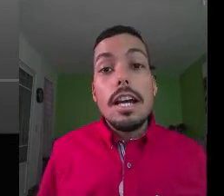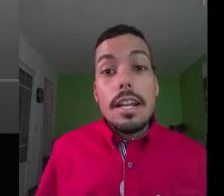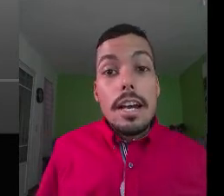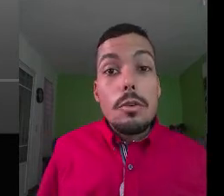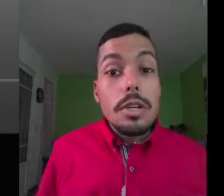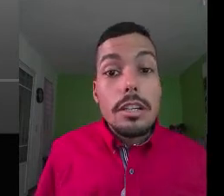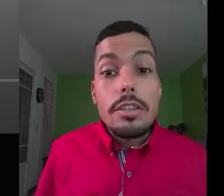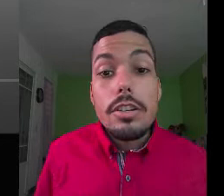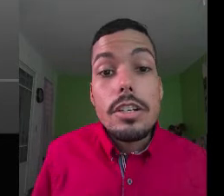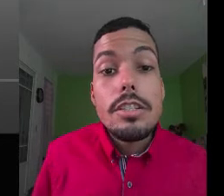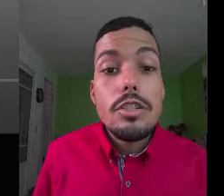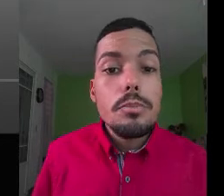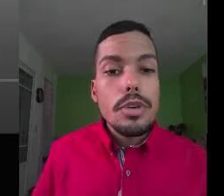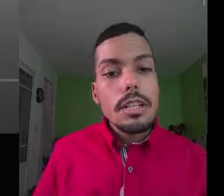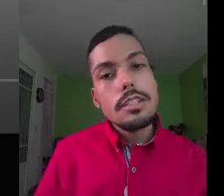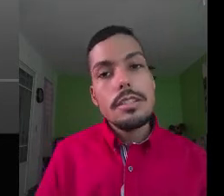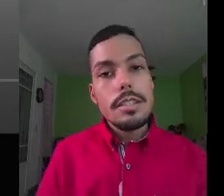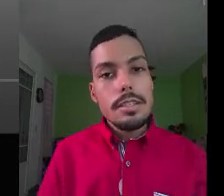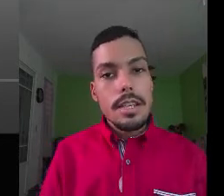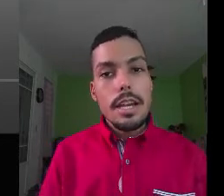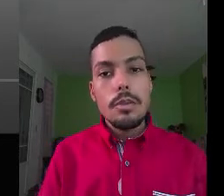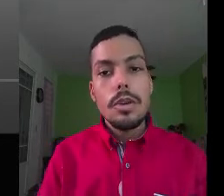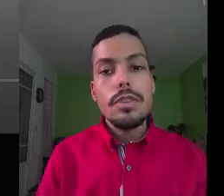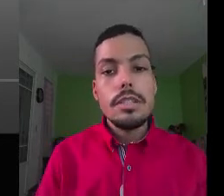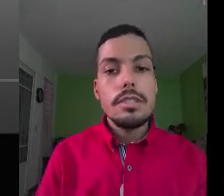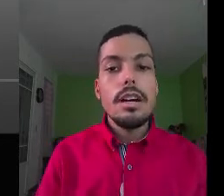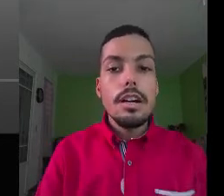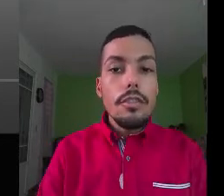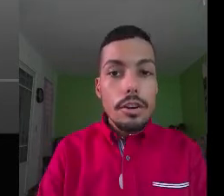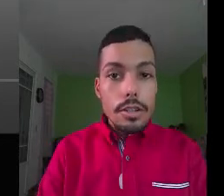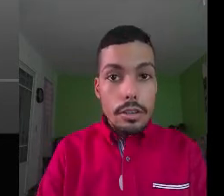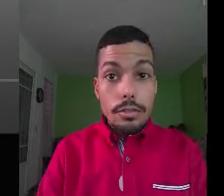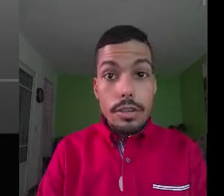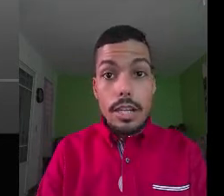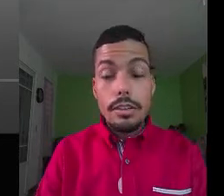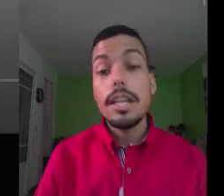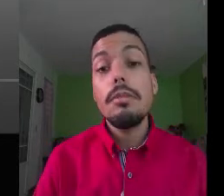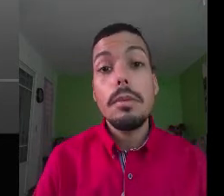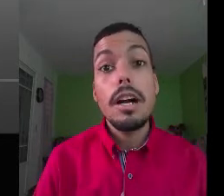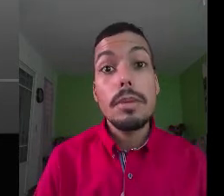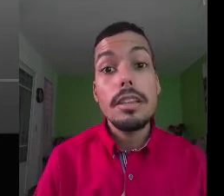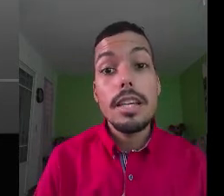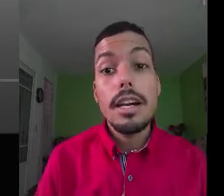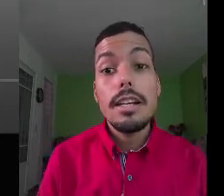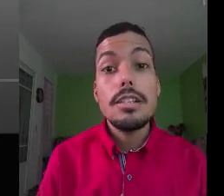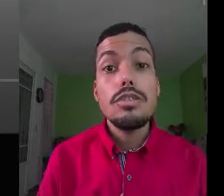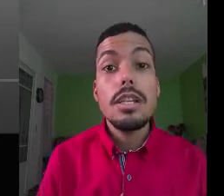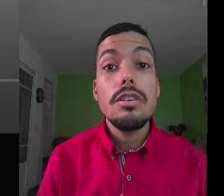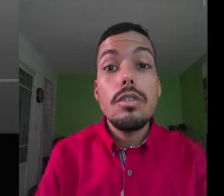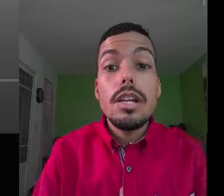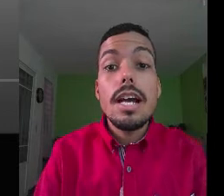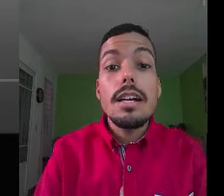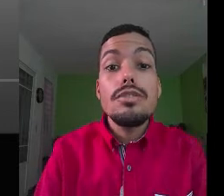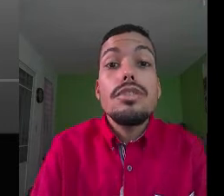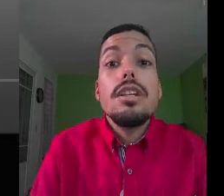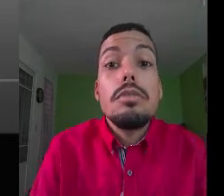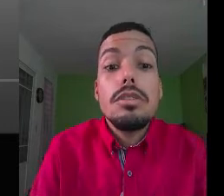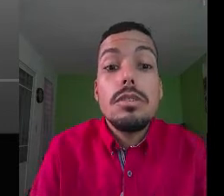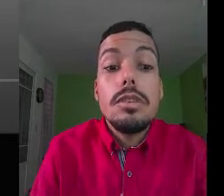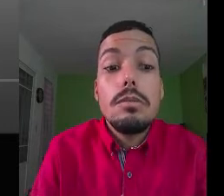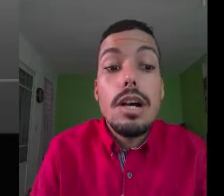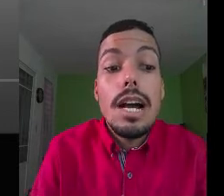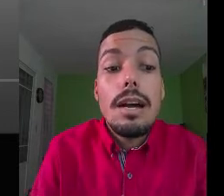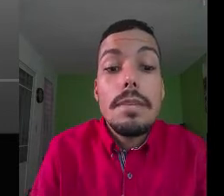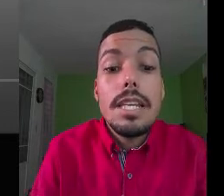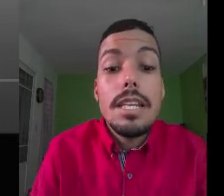ahora, ¿verdad? Now we're going to practice the sound with the song of our new friend. Okay, vamos a practicar el sonido con la canción de